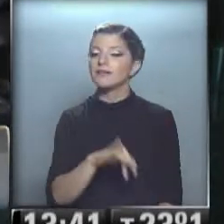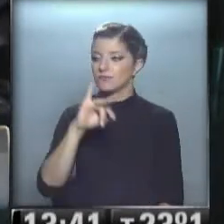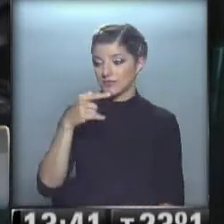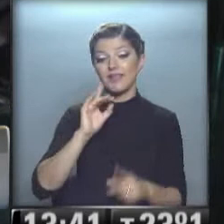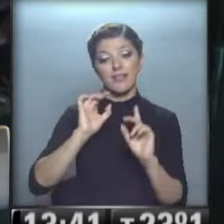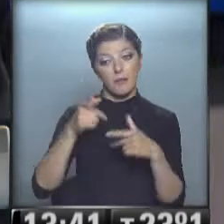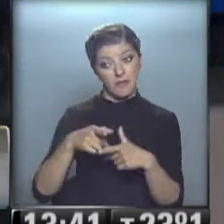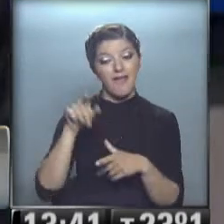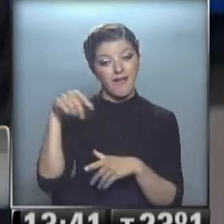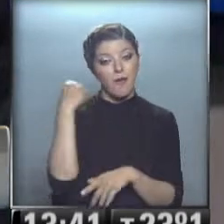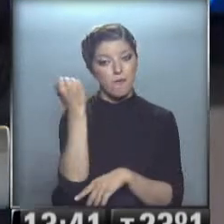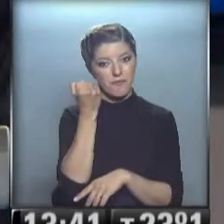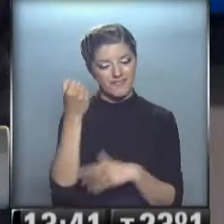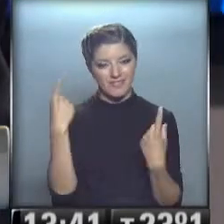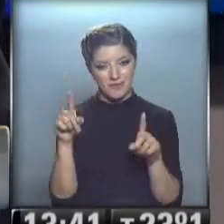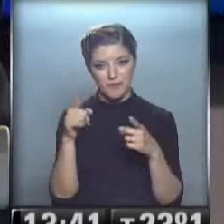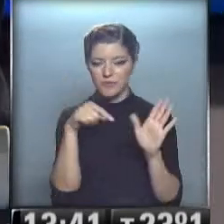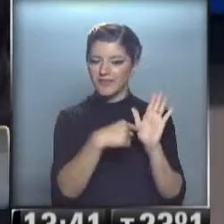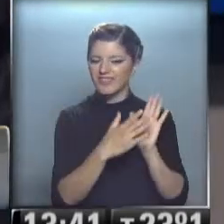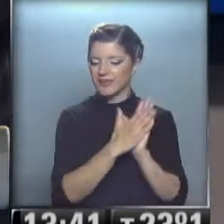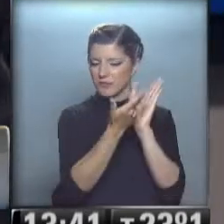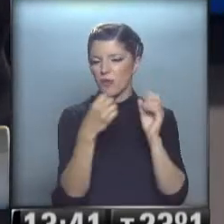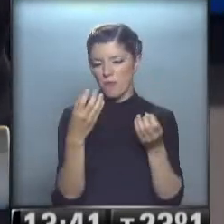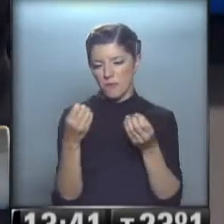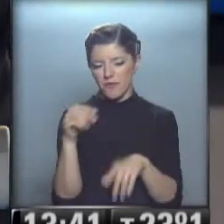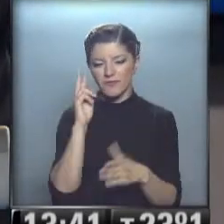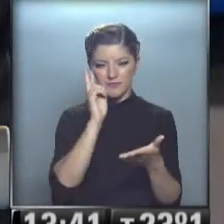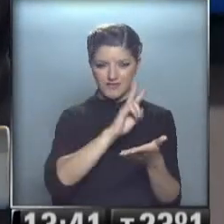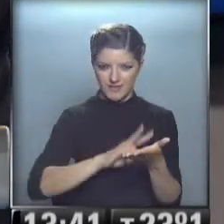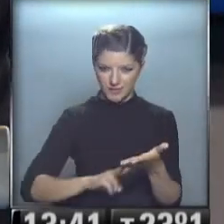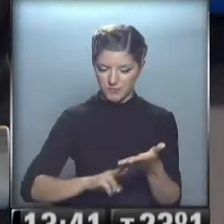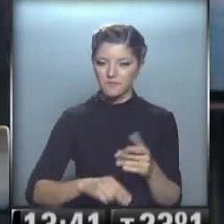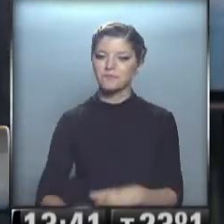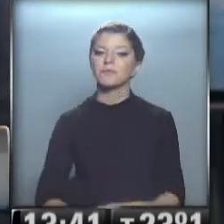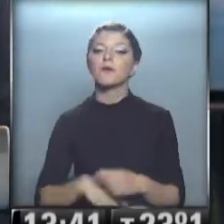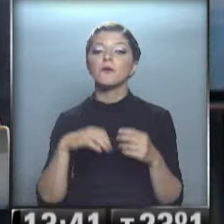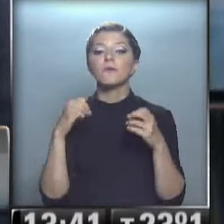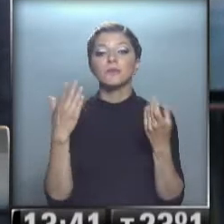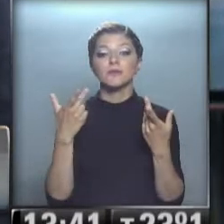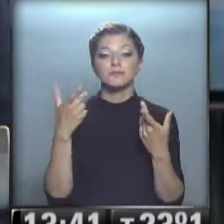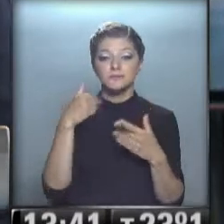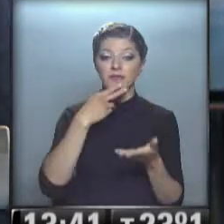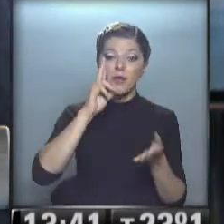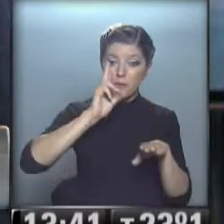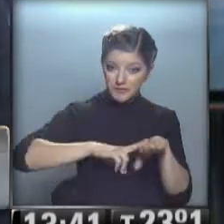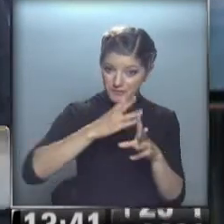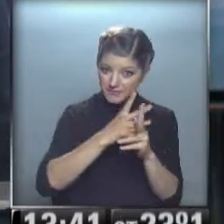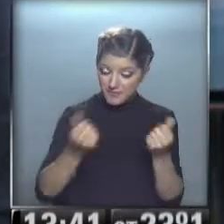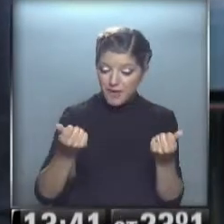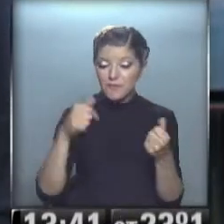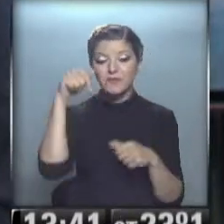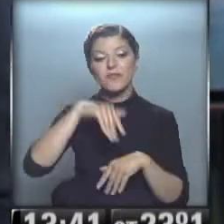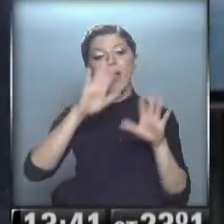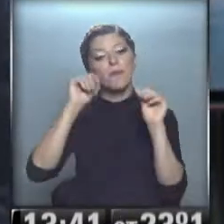de músico, Rubens Vitale. Vale la pena el libro leerlo, un Lillera establecido. Bárbaro. Bueno, nos quedamos con esta última recomendación y ya nos estamos